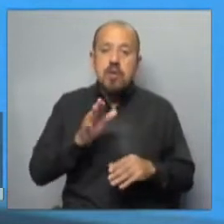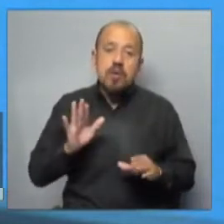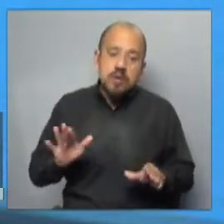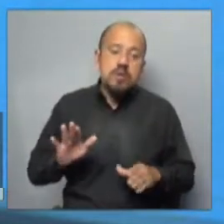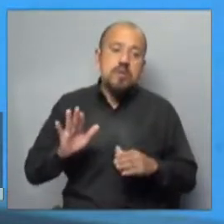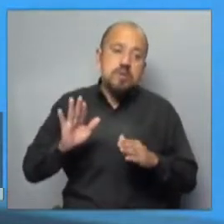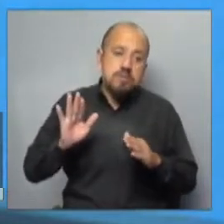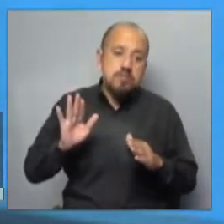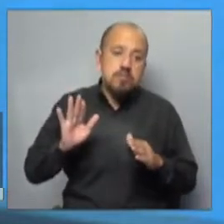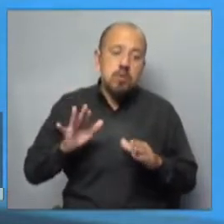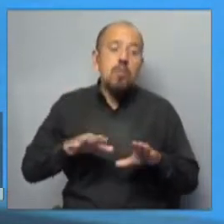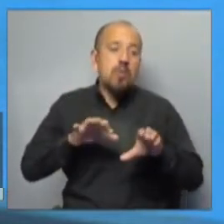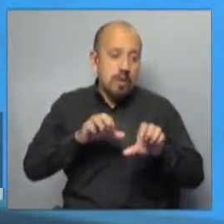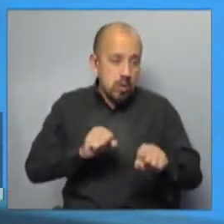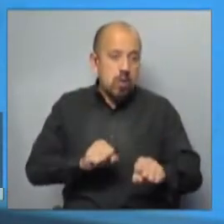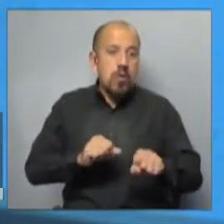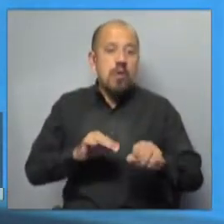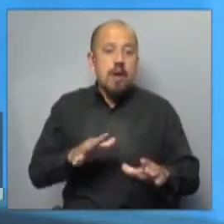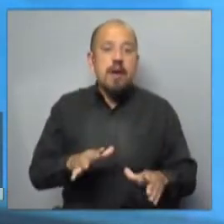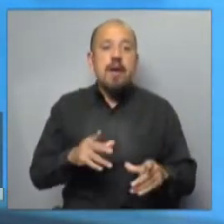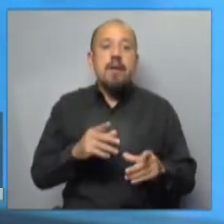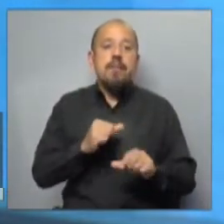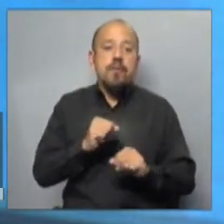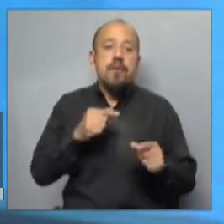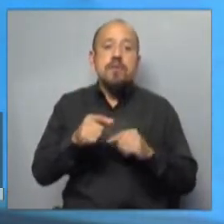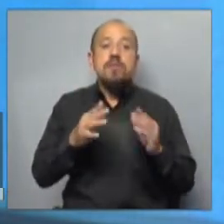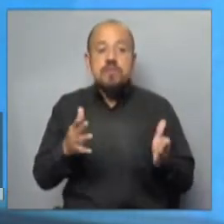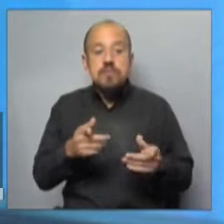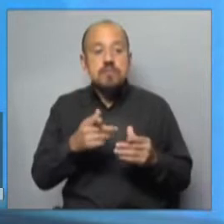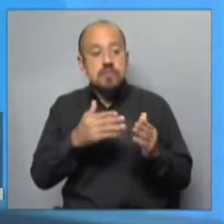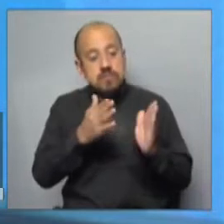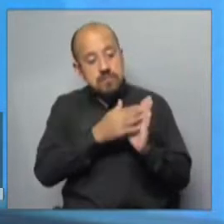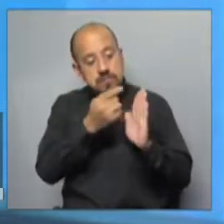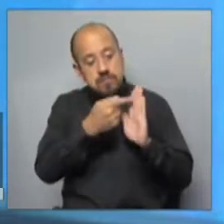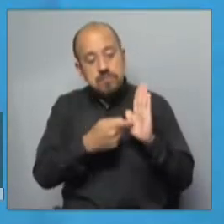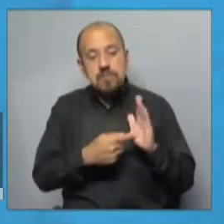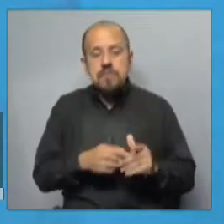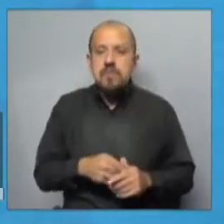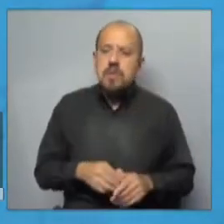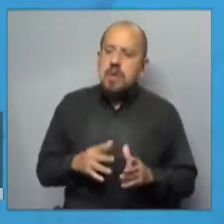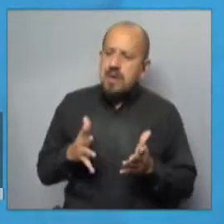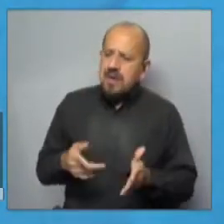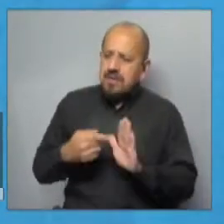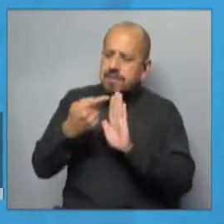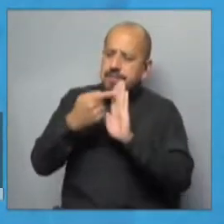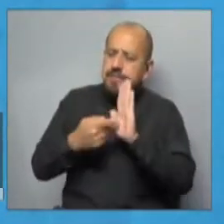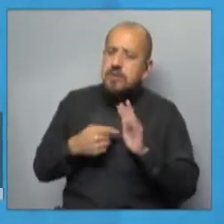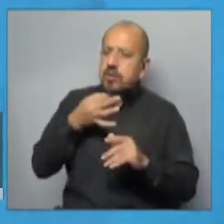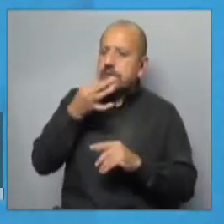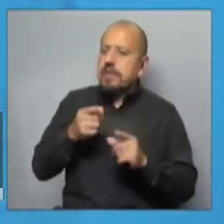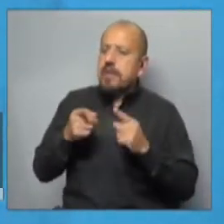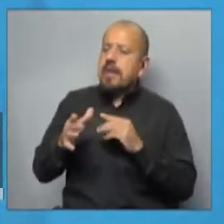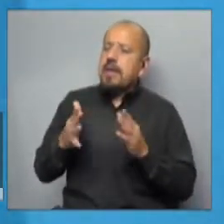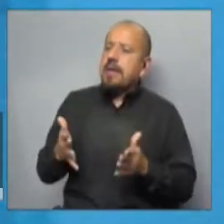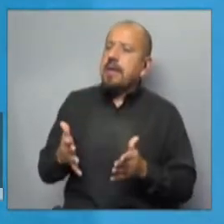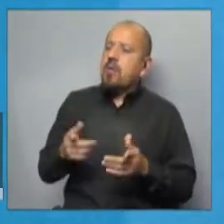posible hasta dar cuenta de los reclamos que tenemos en la propia mamá bueno justamente uno de los reclamos yo mencionaba algo en la introducción